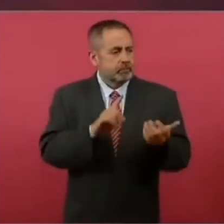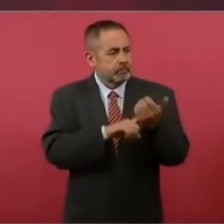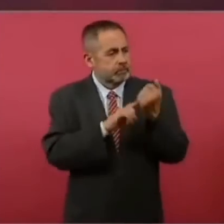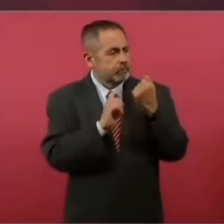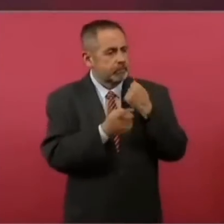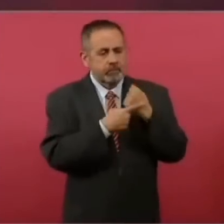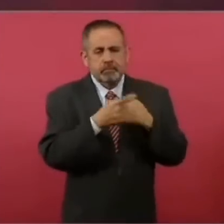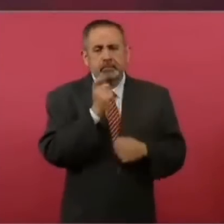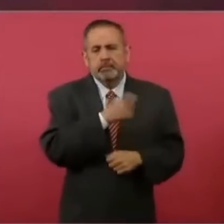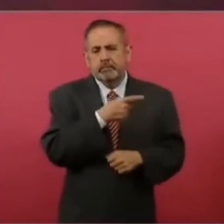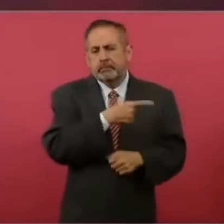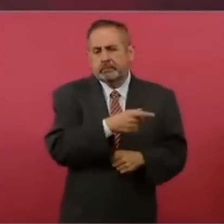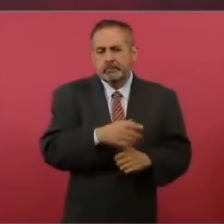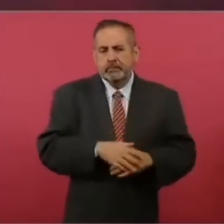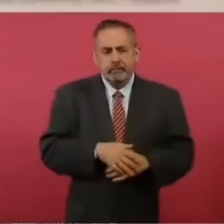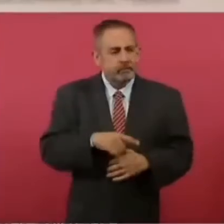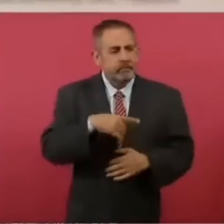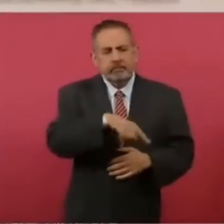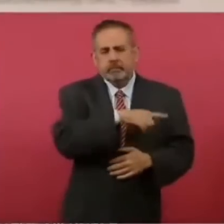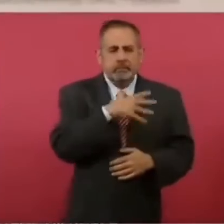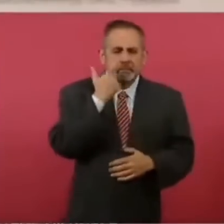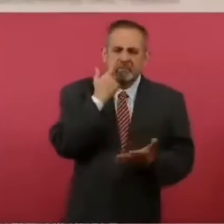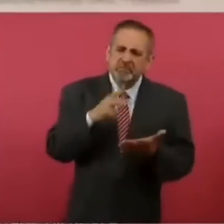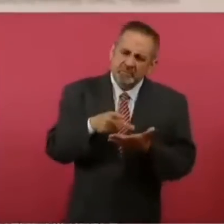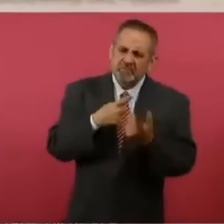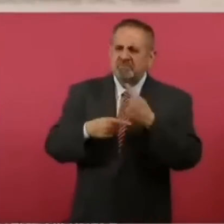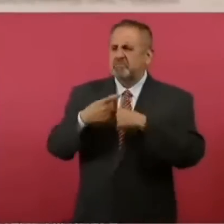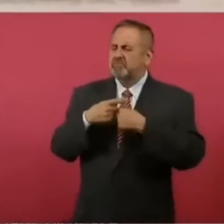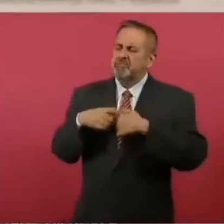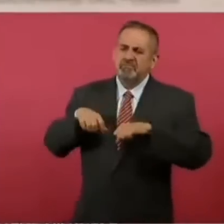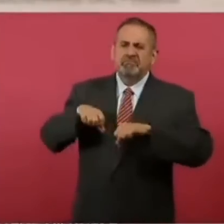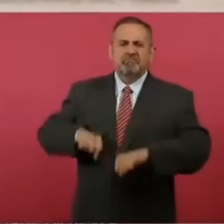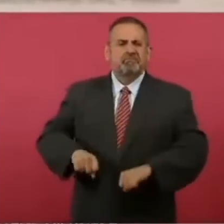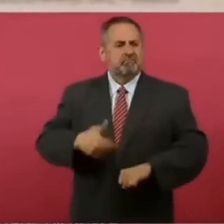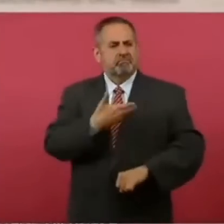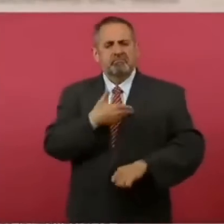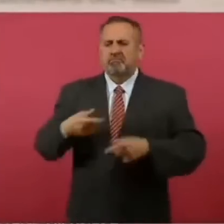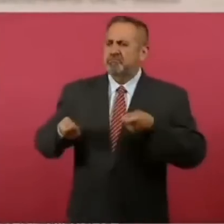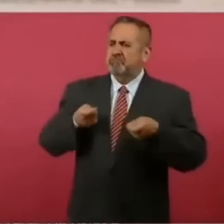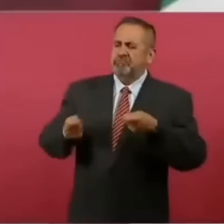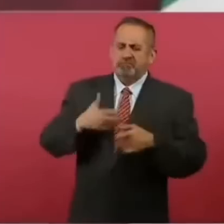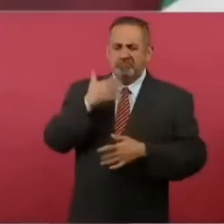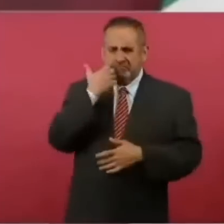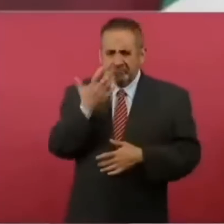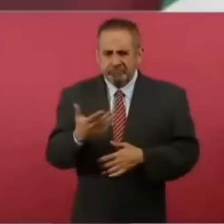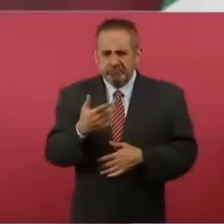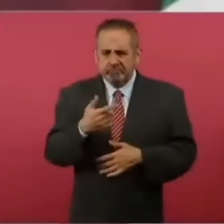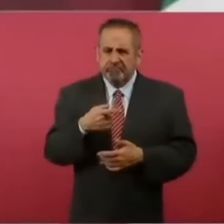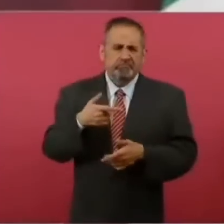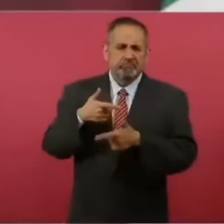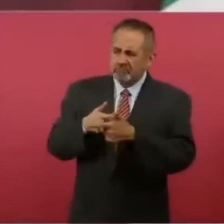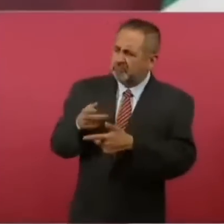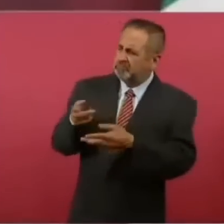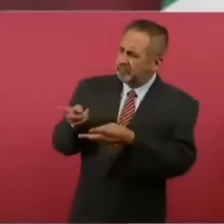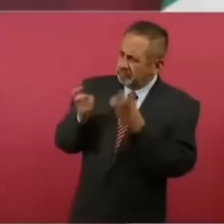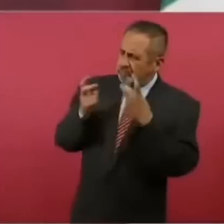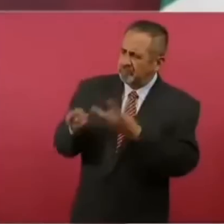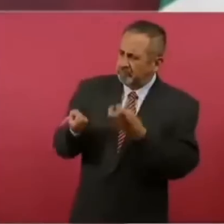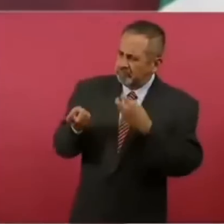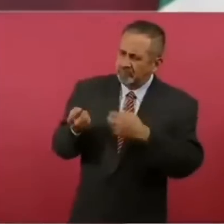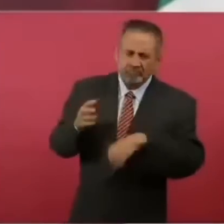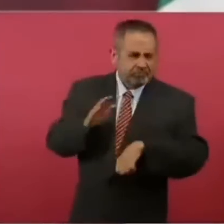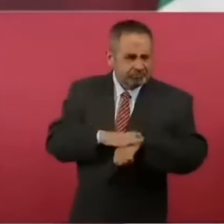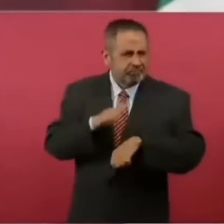buscan es regresar por sus fueros. Quieren seguir robando, quieren